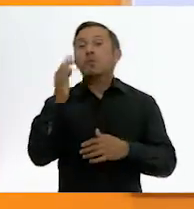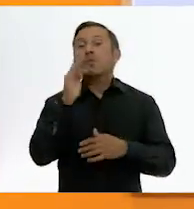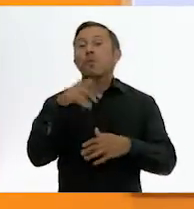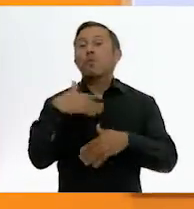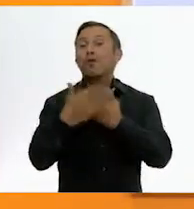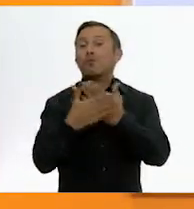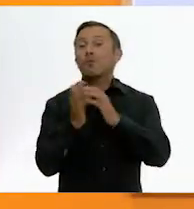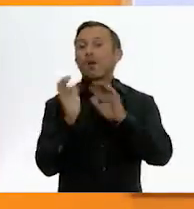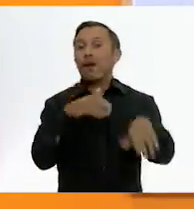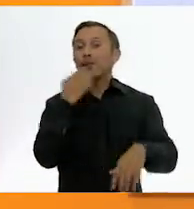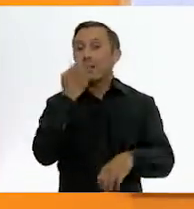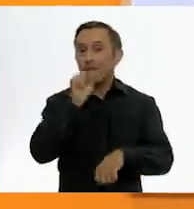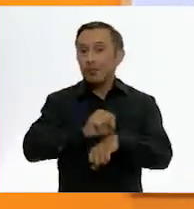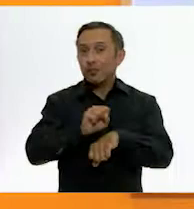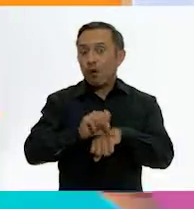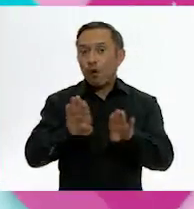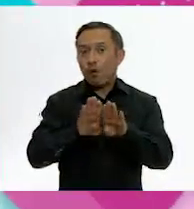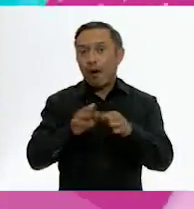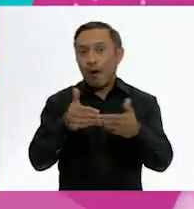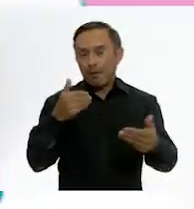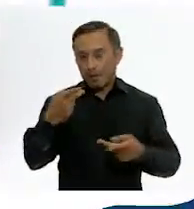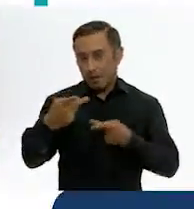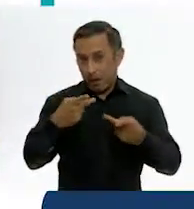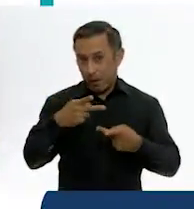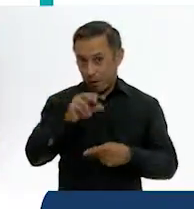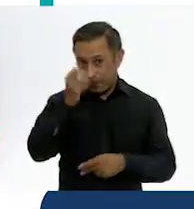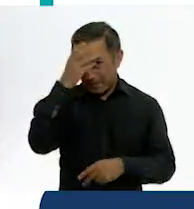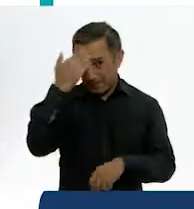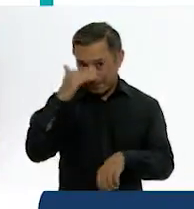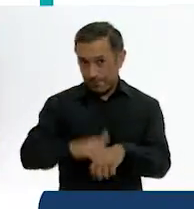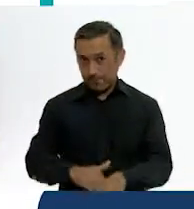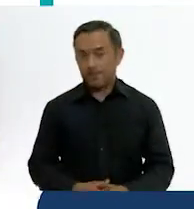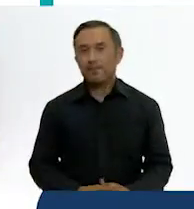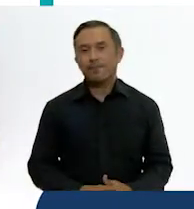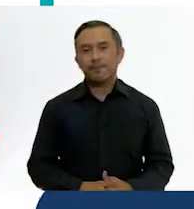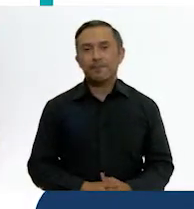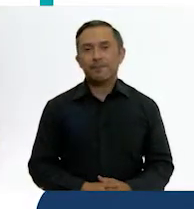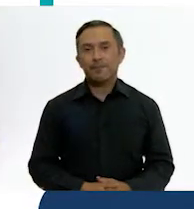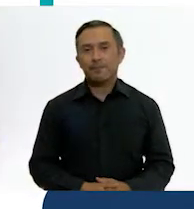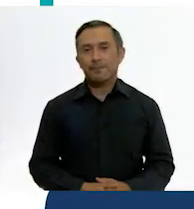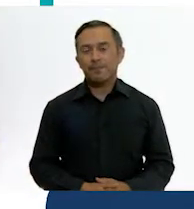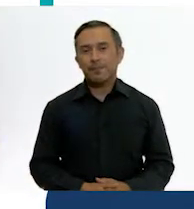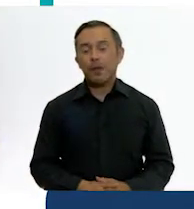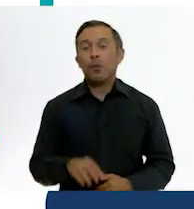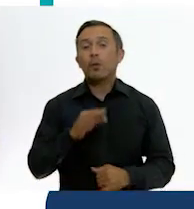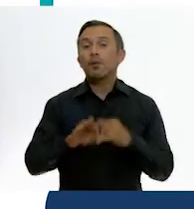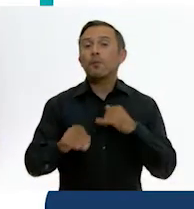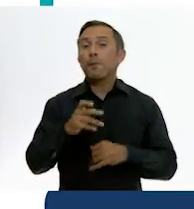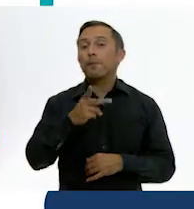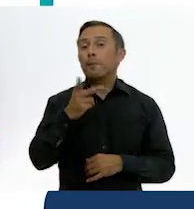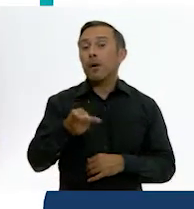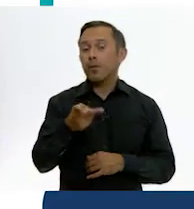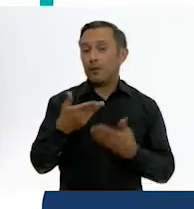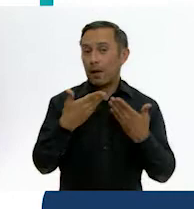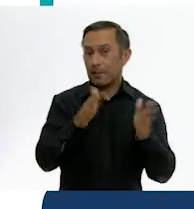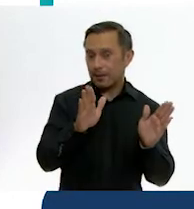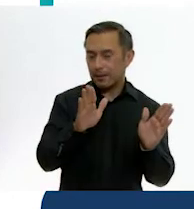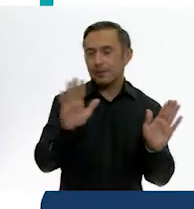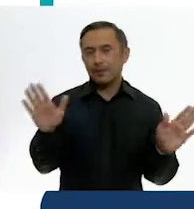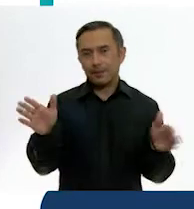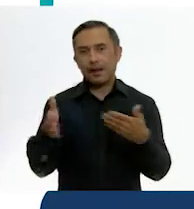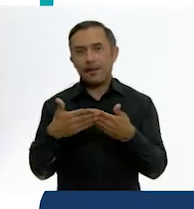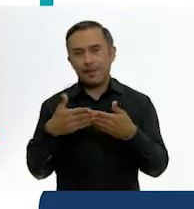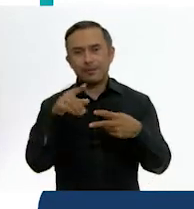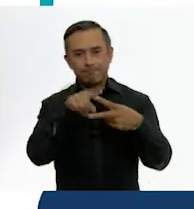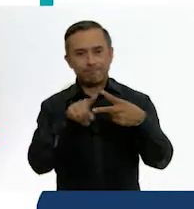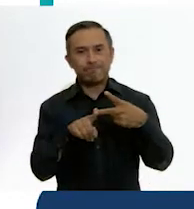secundaria no olviden empezar a ponerlo en práctica hemos terminado con preguntas abiertas y cerradas espero lo